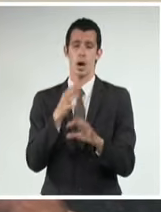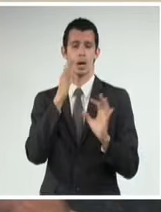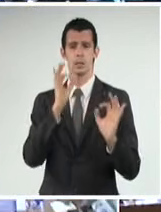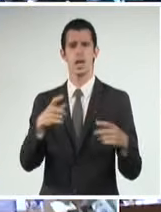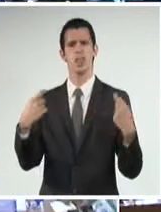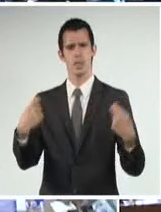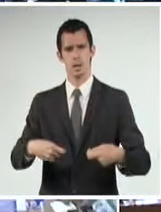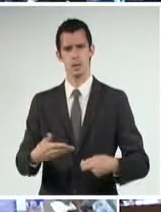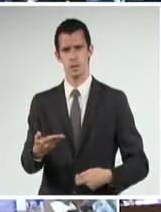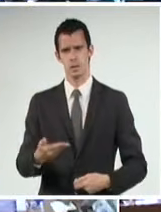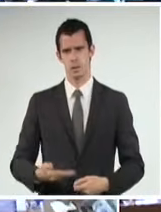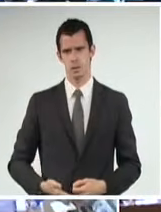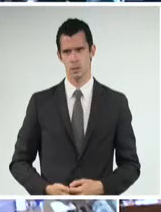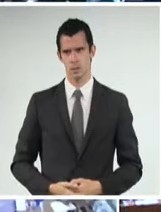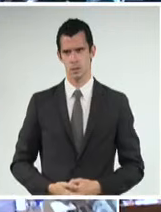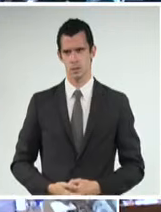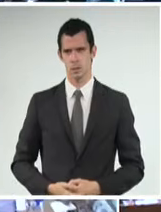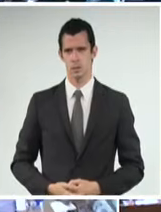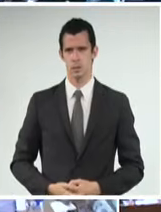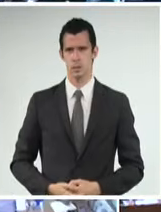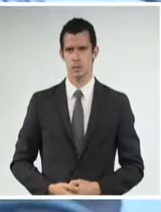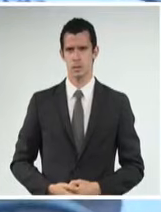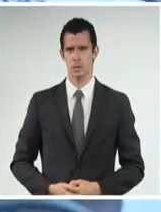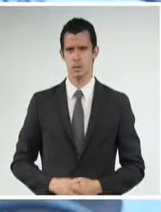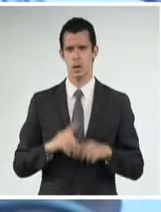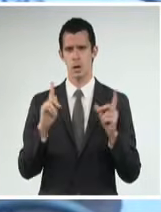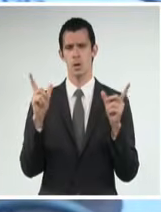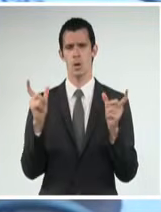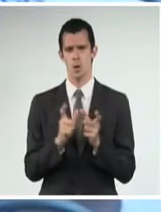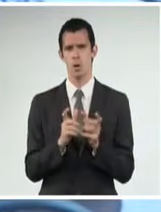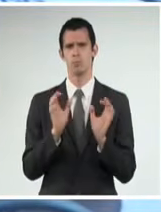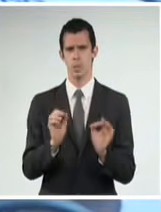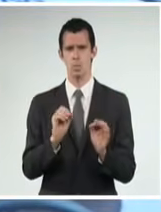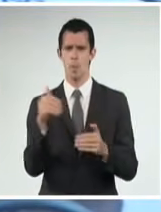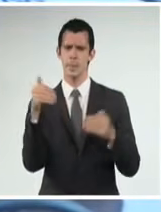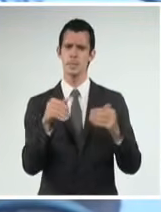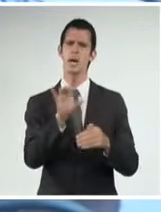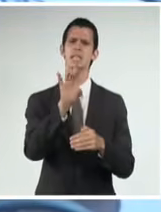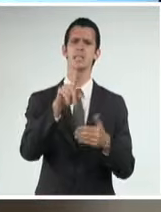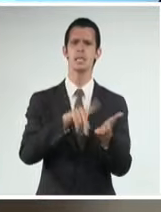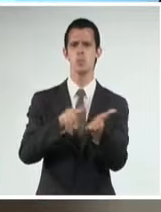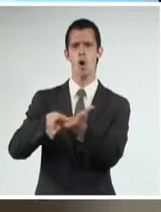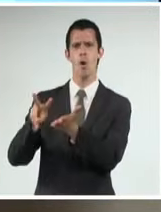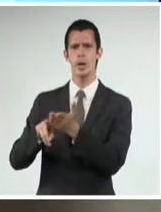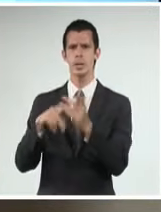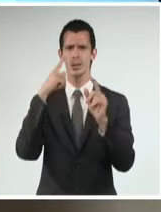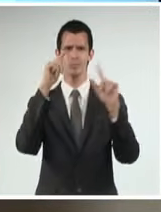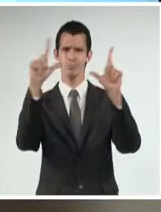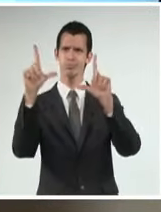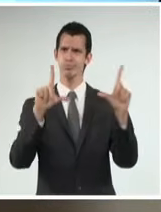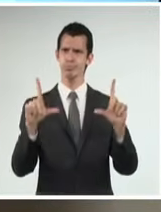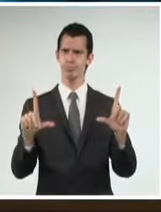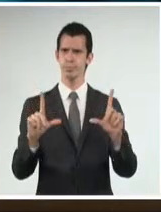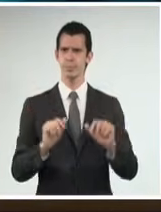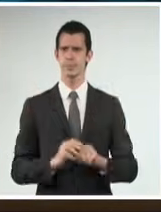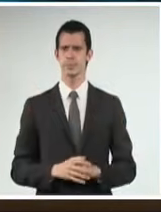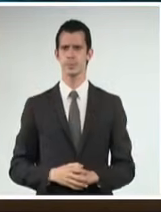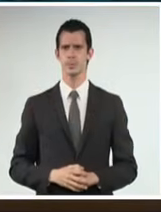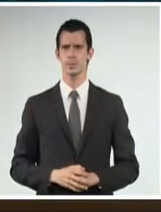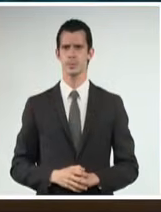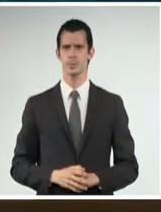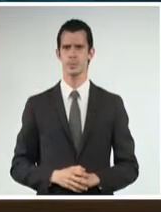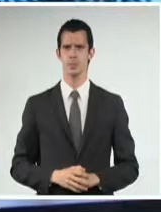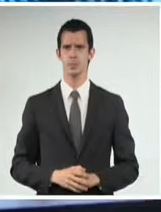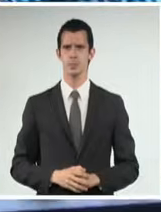en el menor tiempo posible. En la reunión, las autoridades de las 15 provincias y el municipio especial Isla de la Juventud informaron sobre el